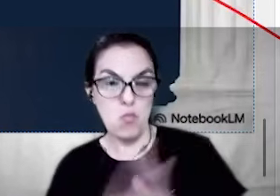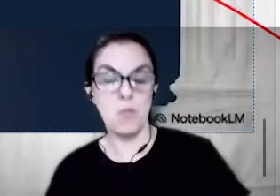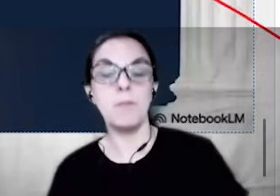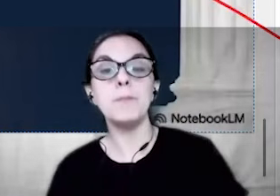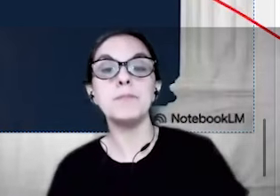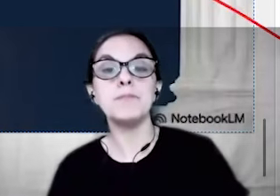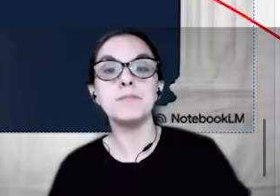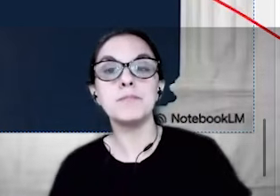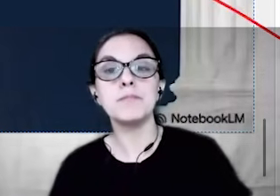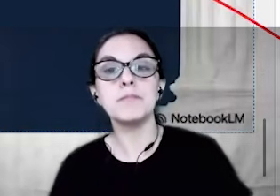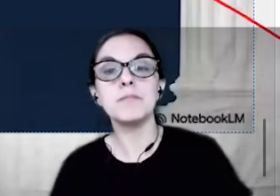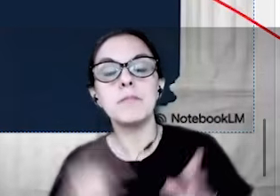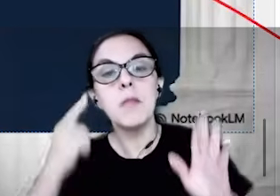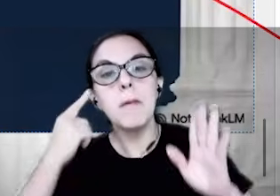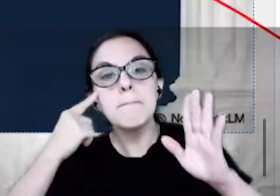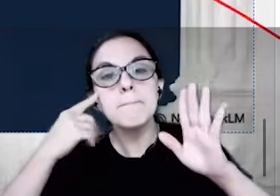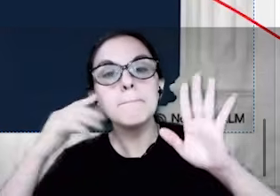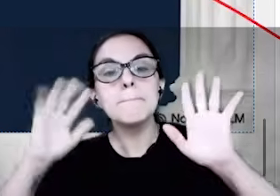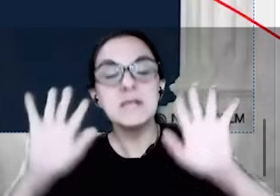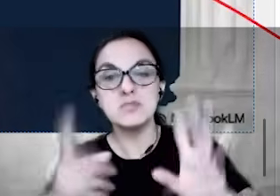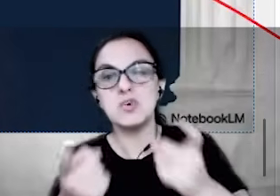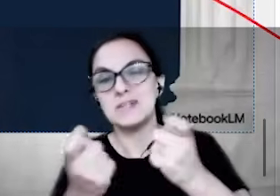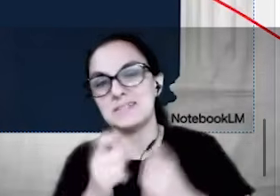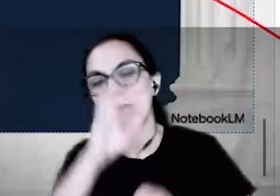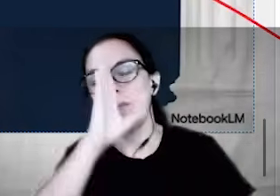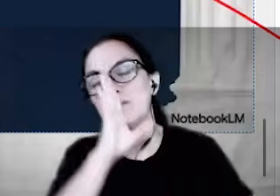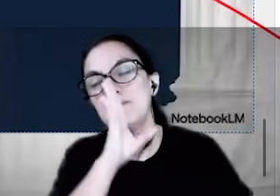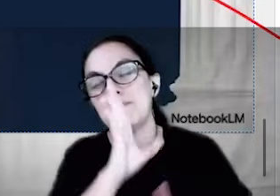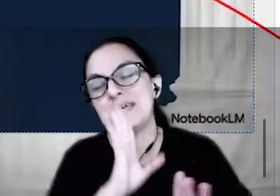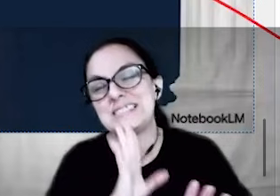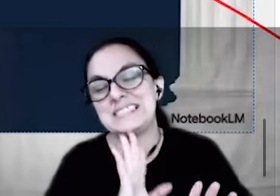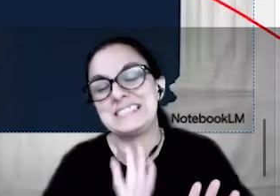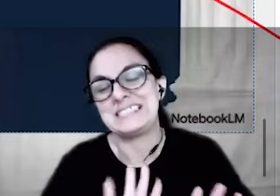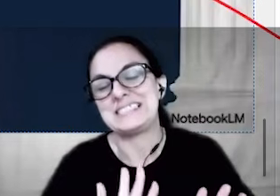Yo creo que hay que tener un poquitito de paciencia, aunque sé que cuesta.